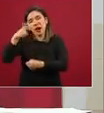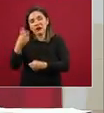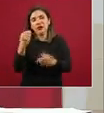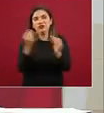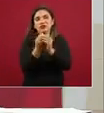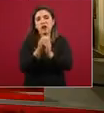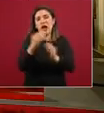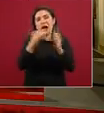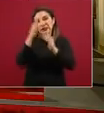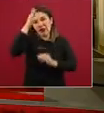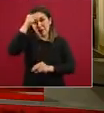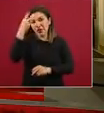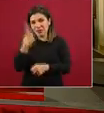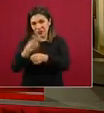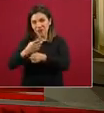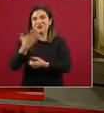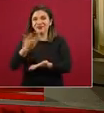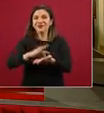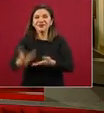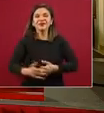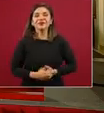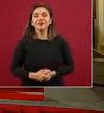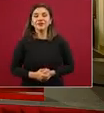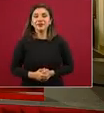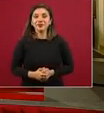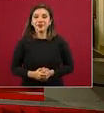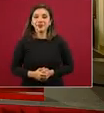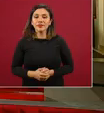Aprende en Casa 2. Muchísimas gracias.